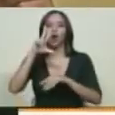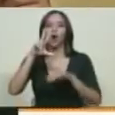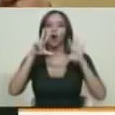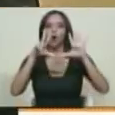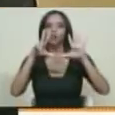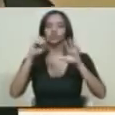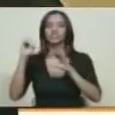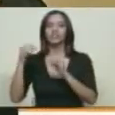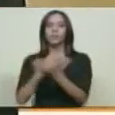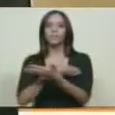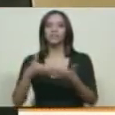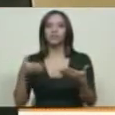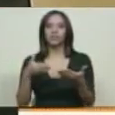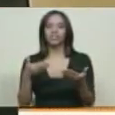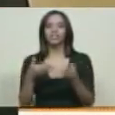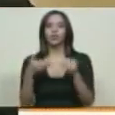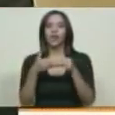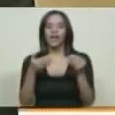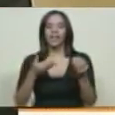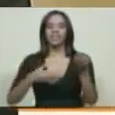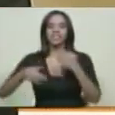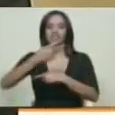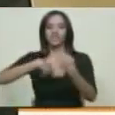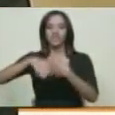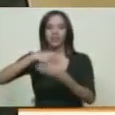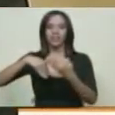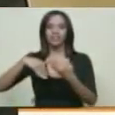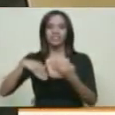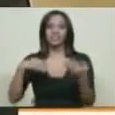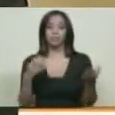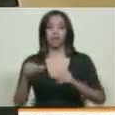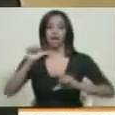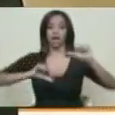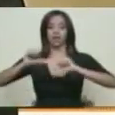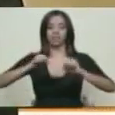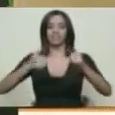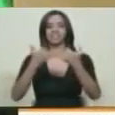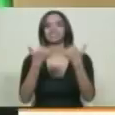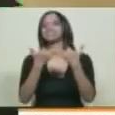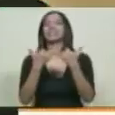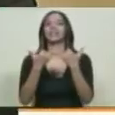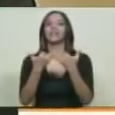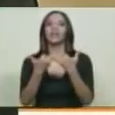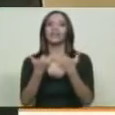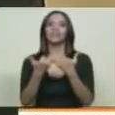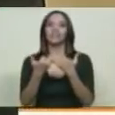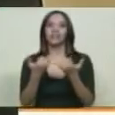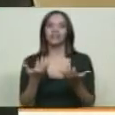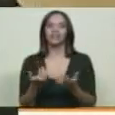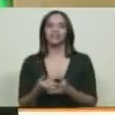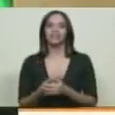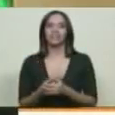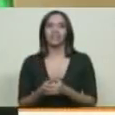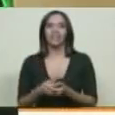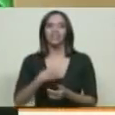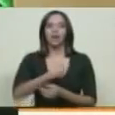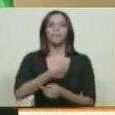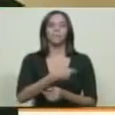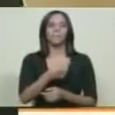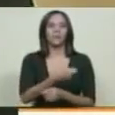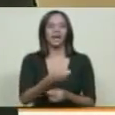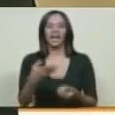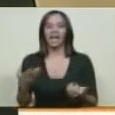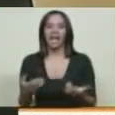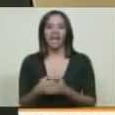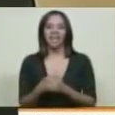extranjero. Papayita. Después haces cerveza, eso es para los cafés, ¿eh? Para pagar a los empleados y la